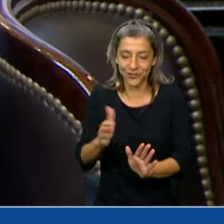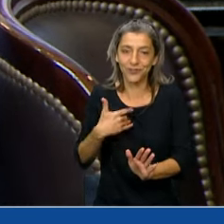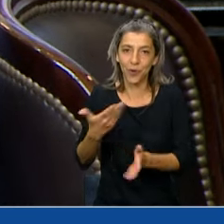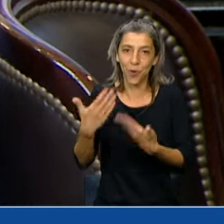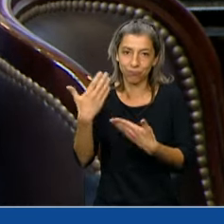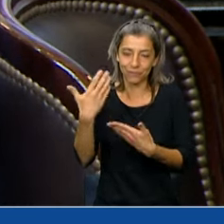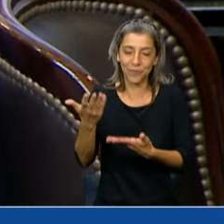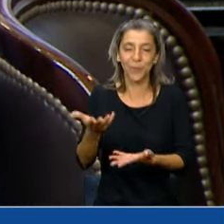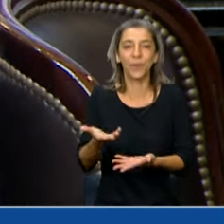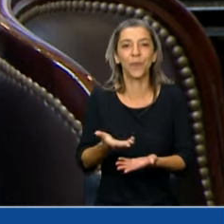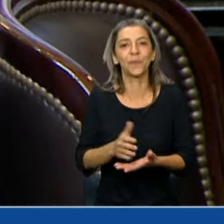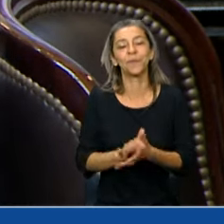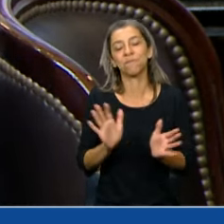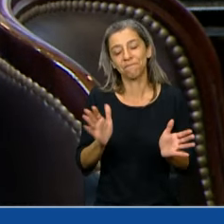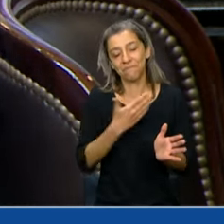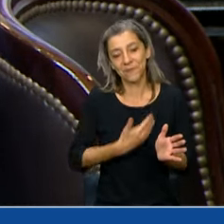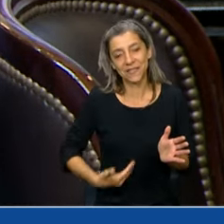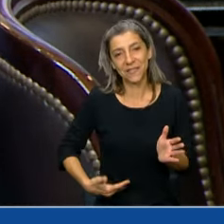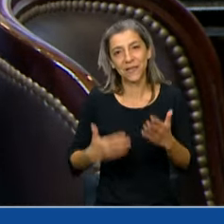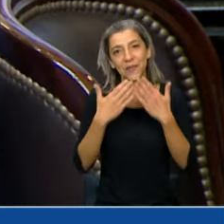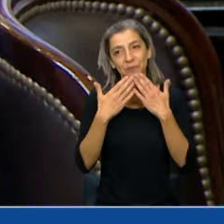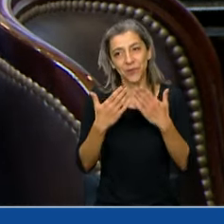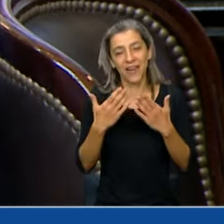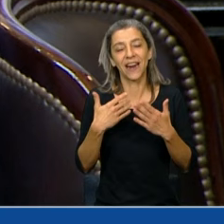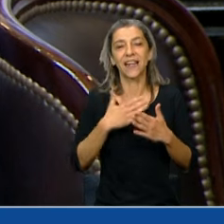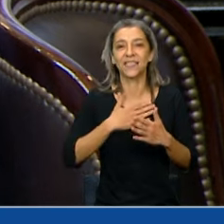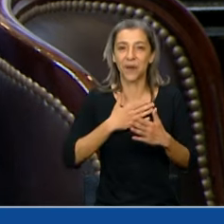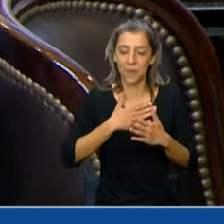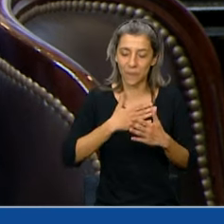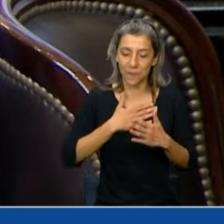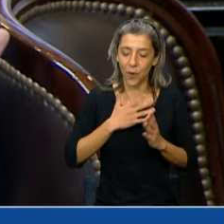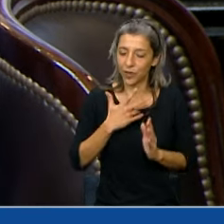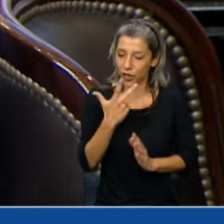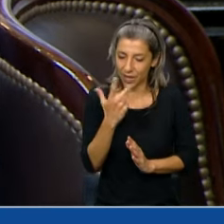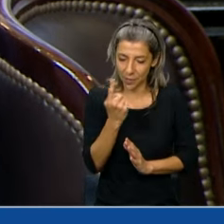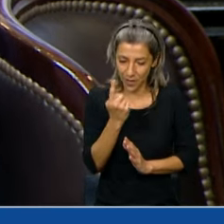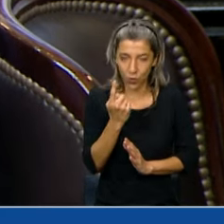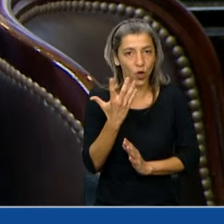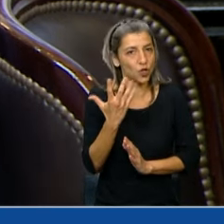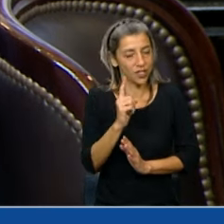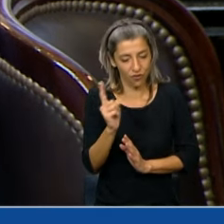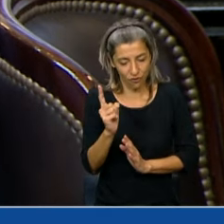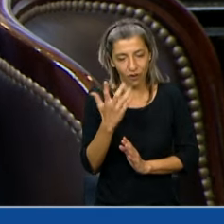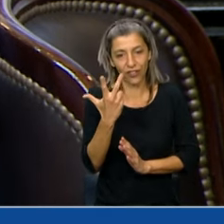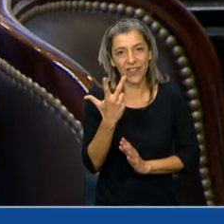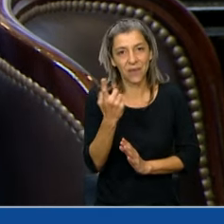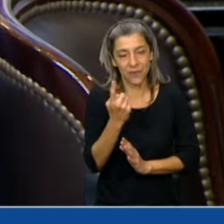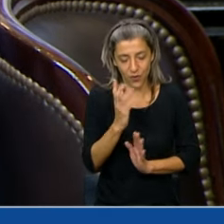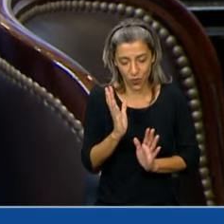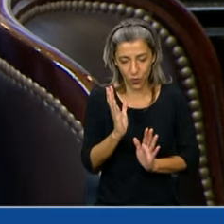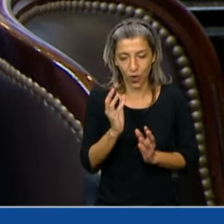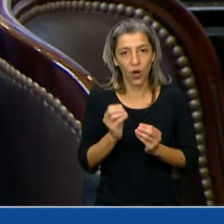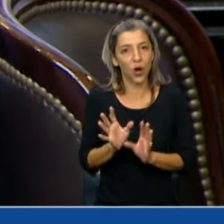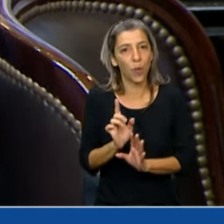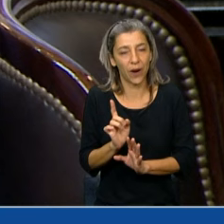diputado bueno presidente Muchas gracias les prometo que voy a hablar 3 minutos No c Para no perder